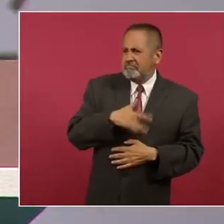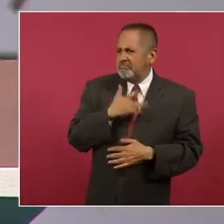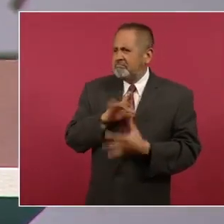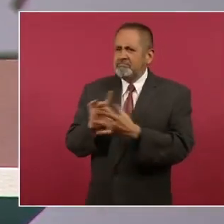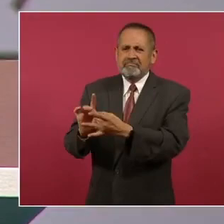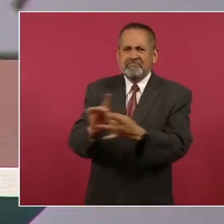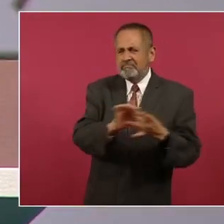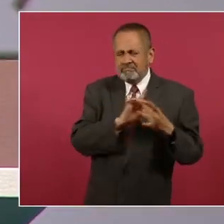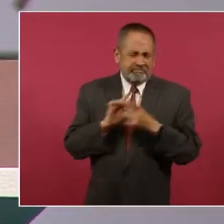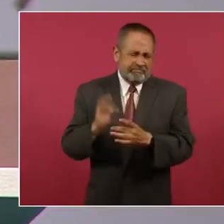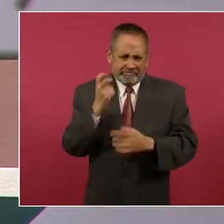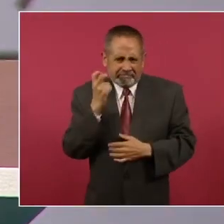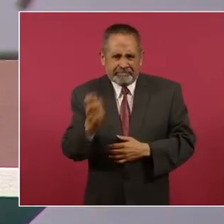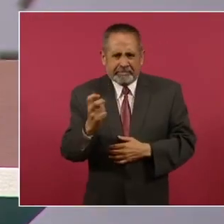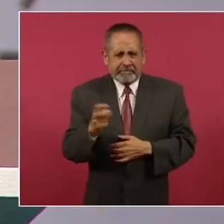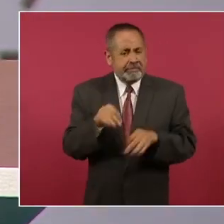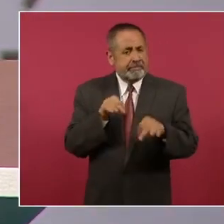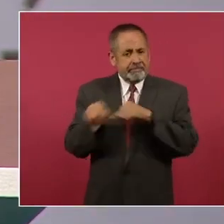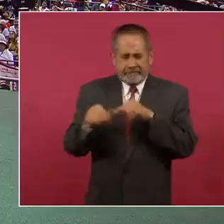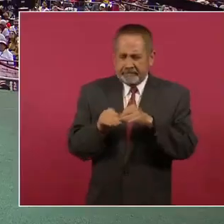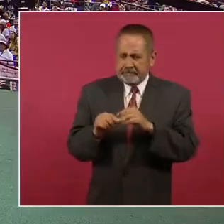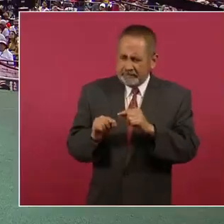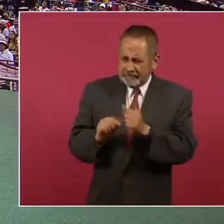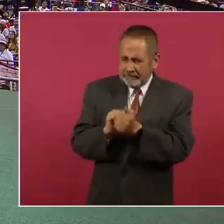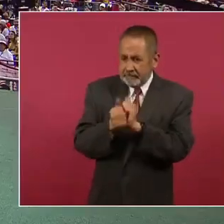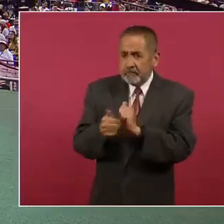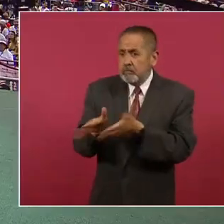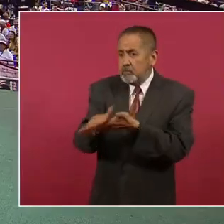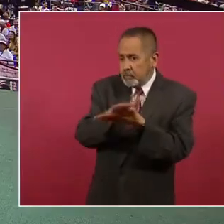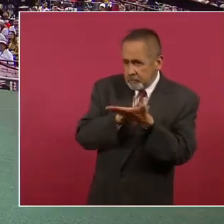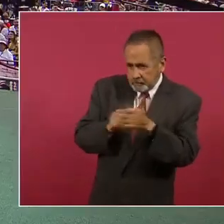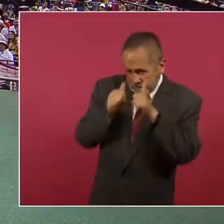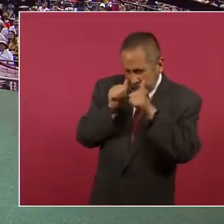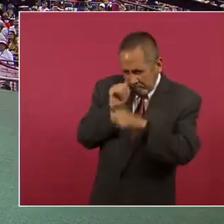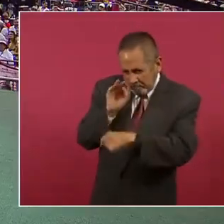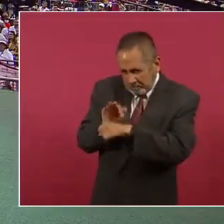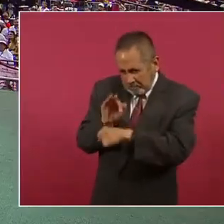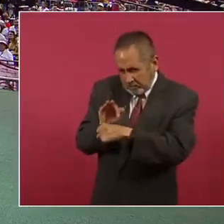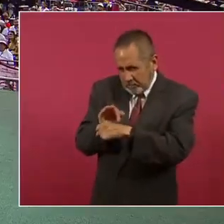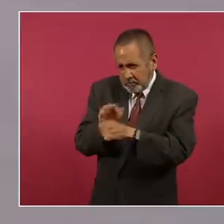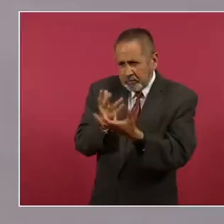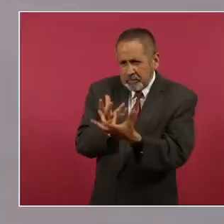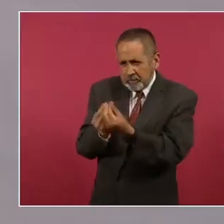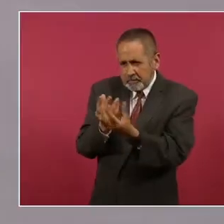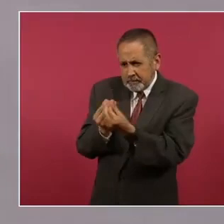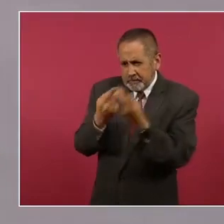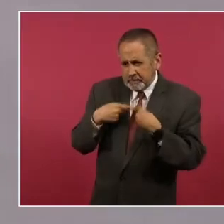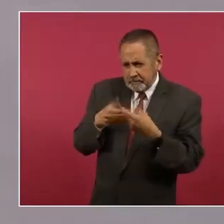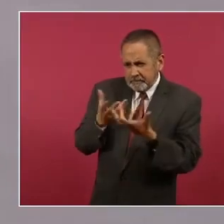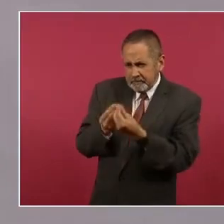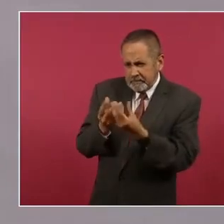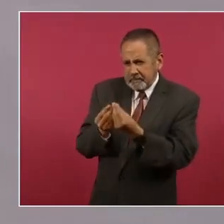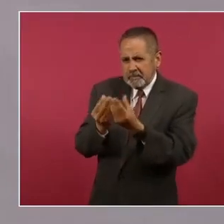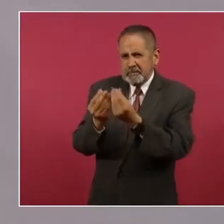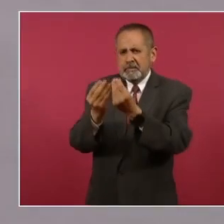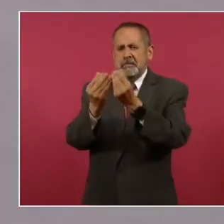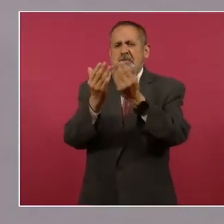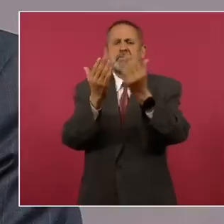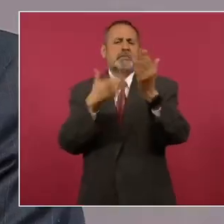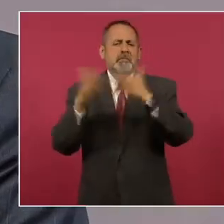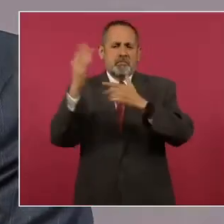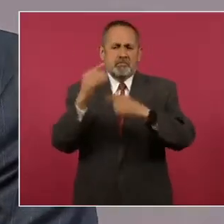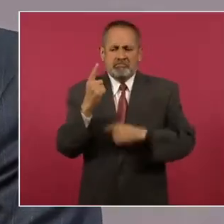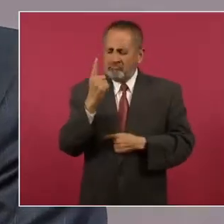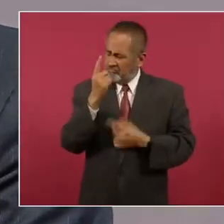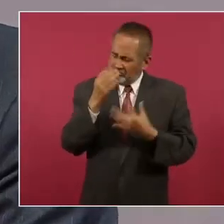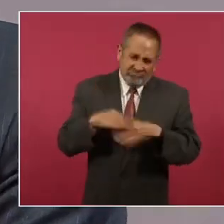semejantes, trabajando desde abajo y con la gente, y sin